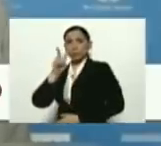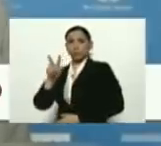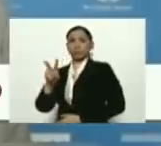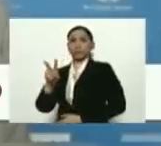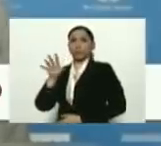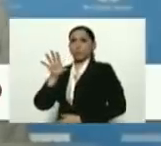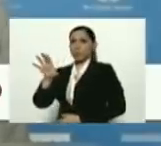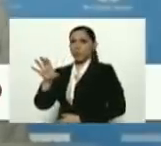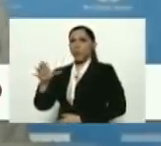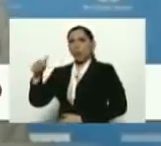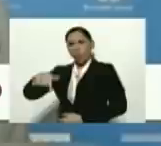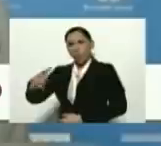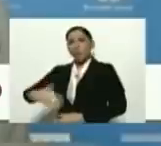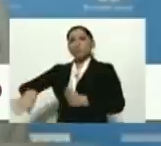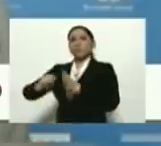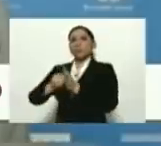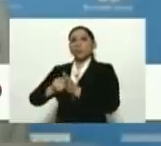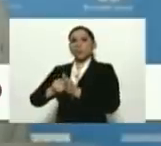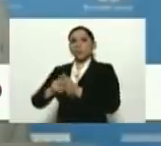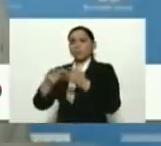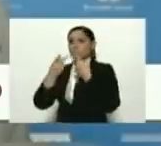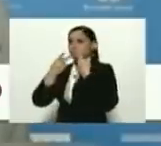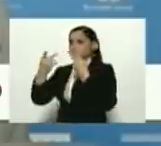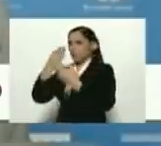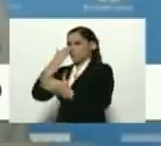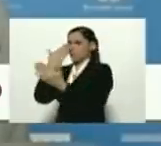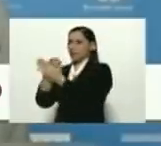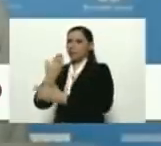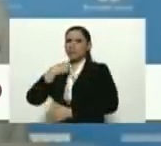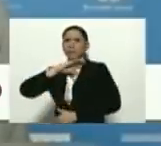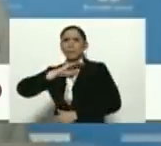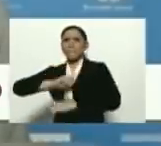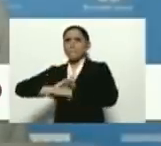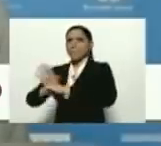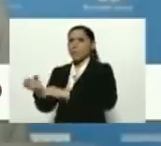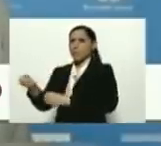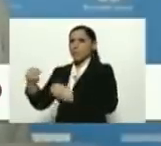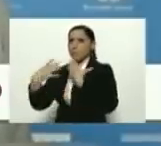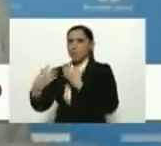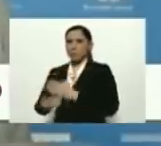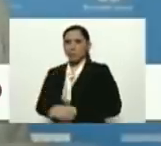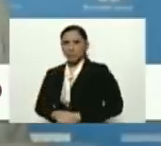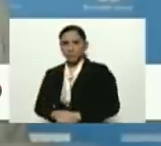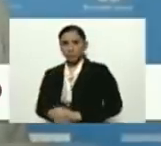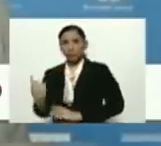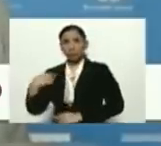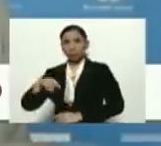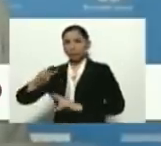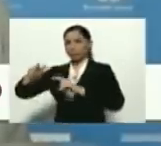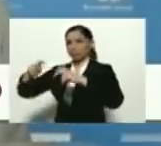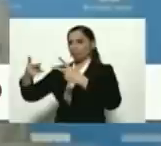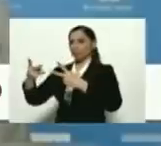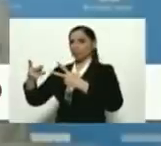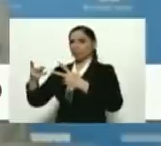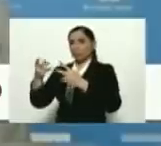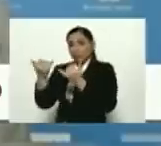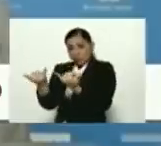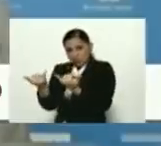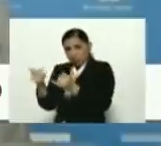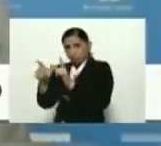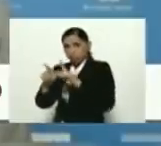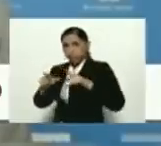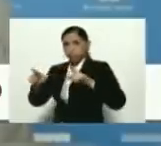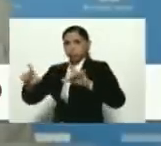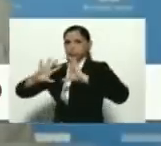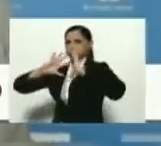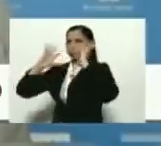hoy vuelven a manifestar su urgencia frente a la pandemia del COVID-19. Tenemos un nuevo escenario global desde todos puntos